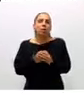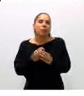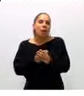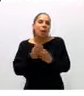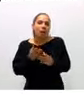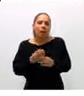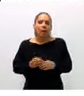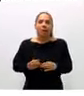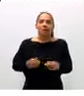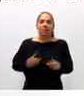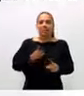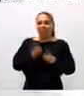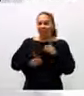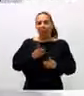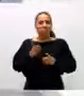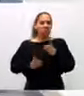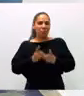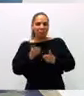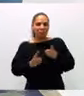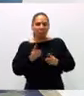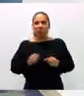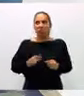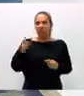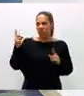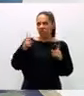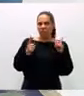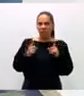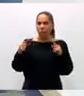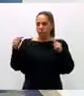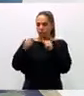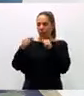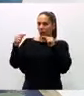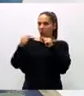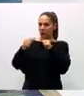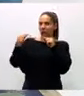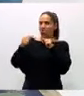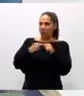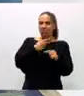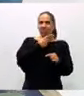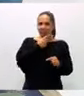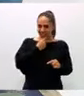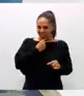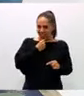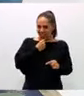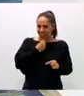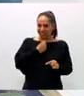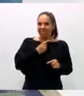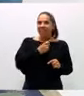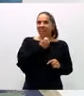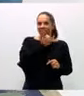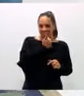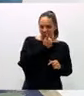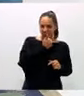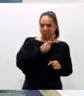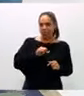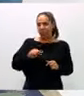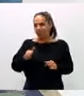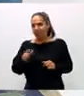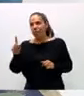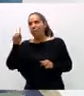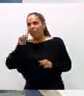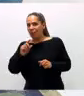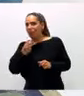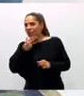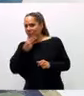sea, porque como decimos coloquialmente, ya traen pique, ¿no? Y fíjense cómo son equivalentes los dos, no es